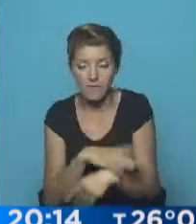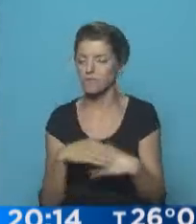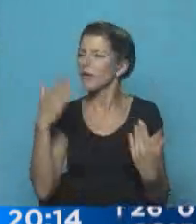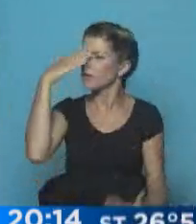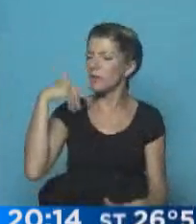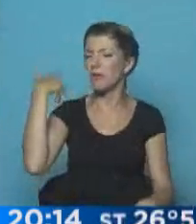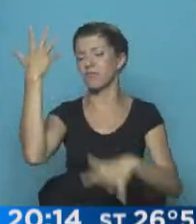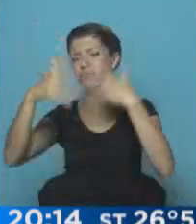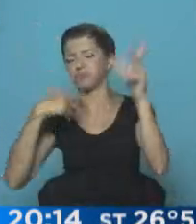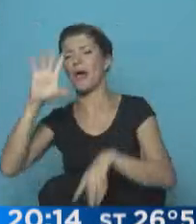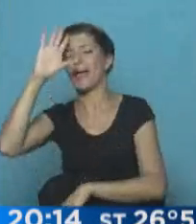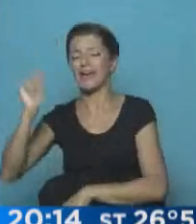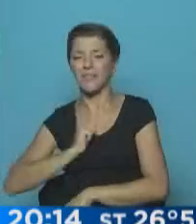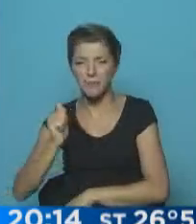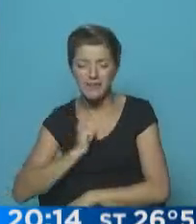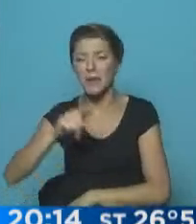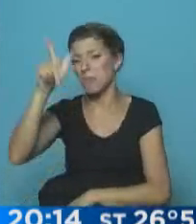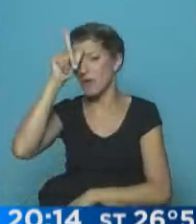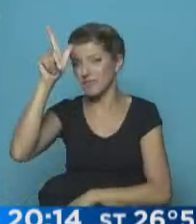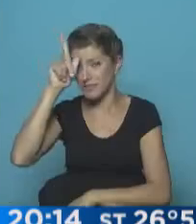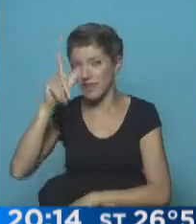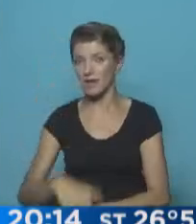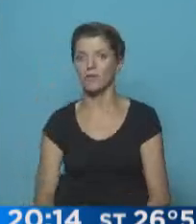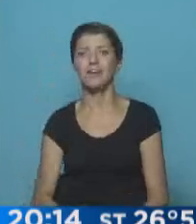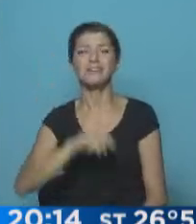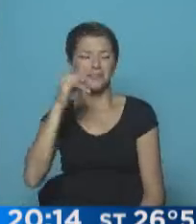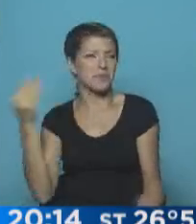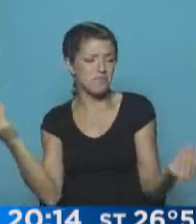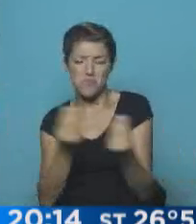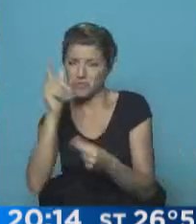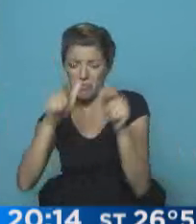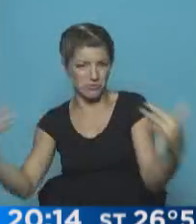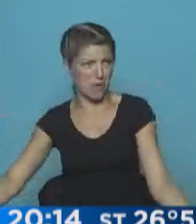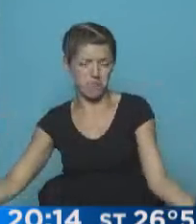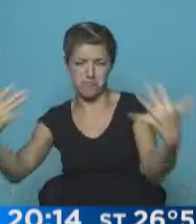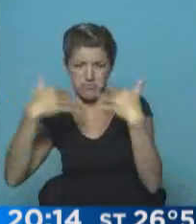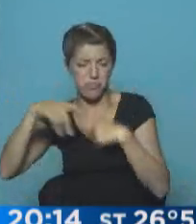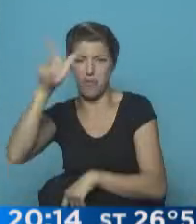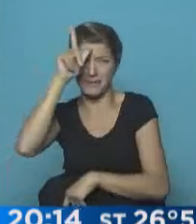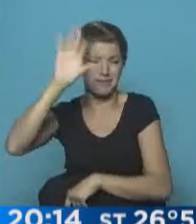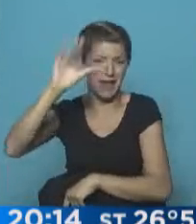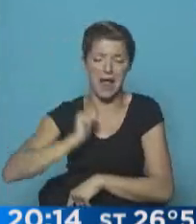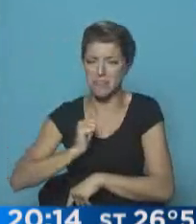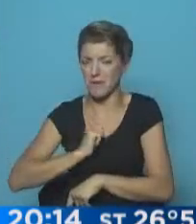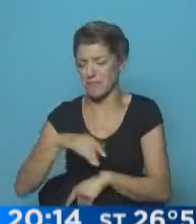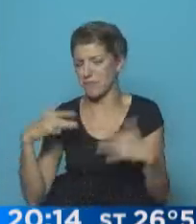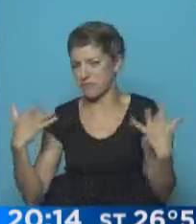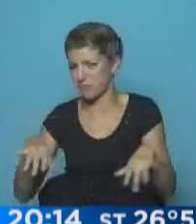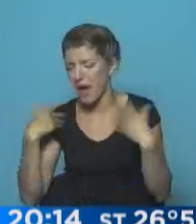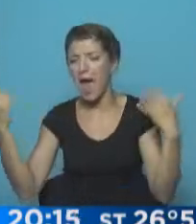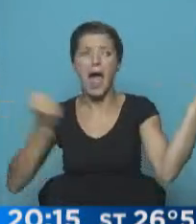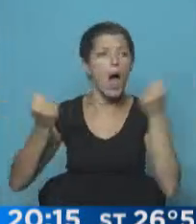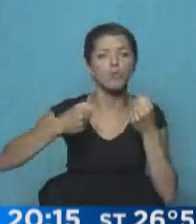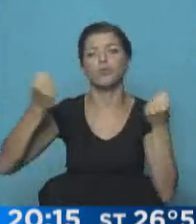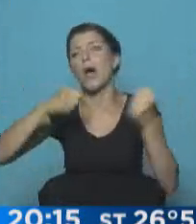mucho movimiento de gendarmería, movimiento, de policía? Me contaban acá a la mañana, mucho movimiento, sí, eso sí, mucho movimiento. Mucho movimiento de auto,